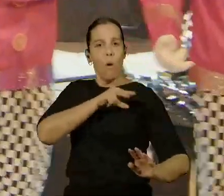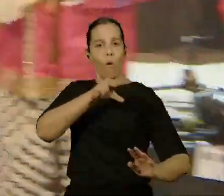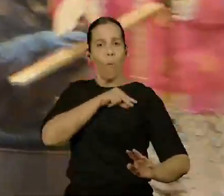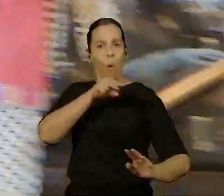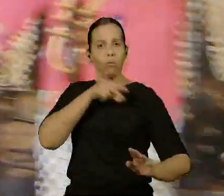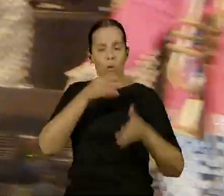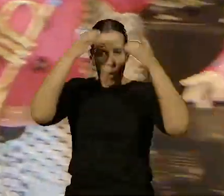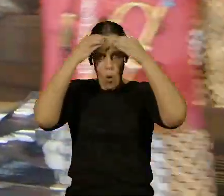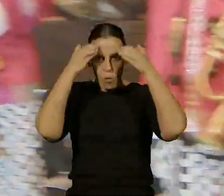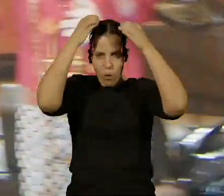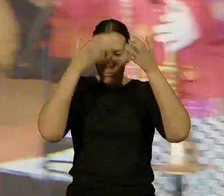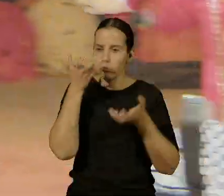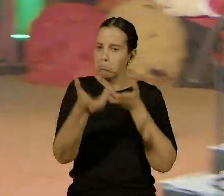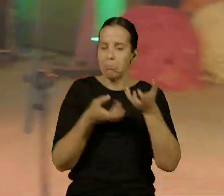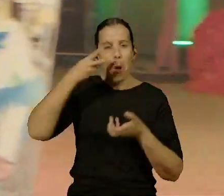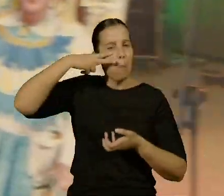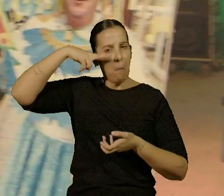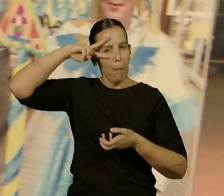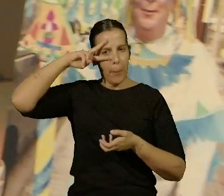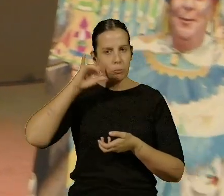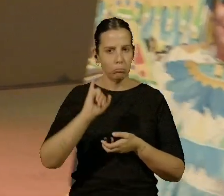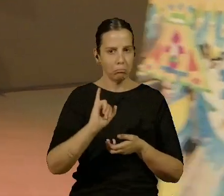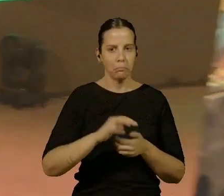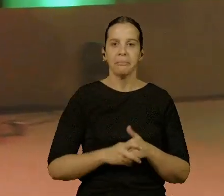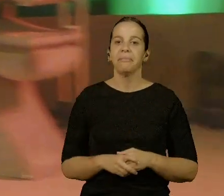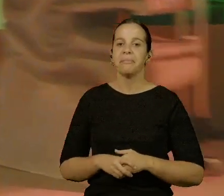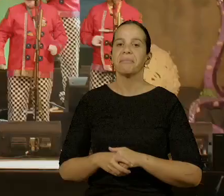Michelin y es todo un experto.